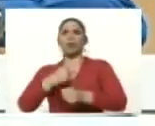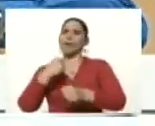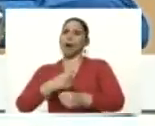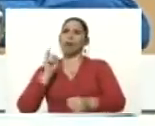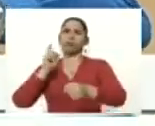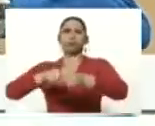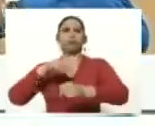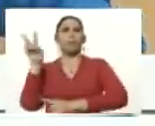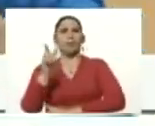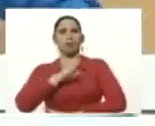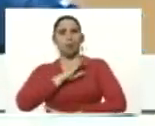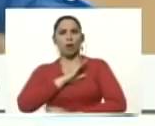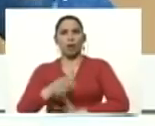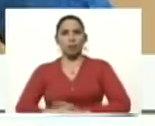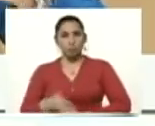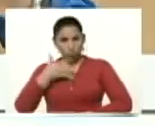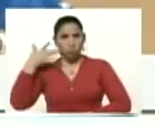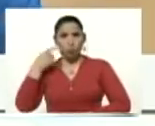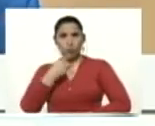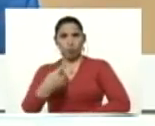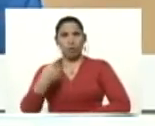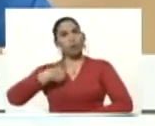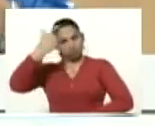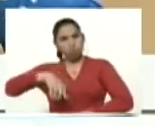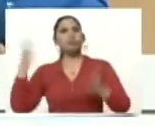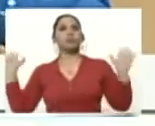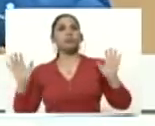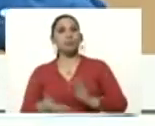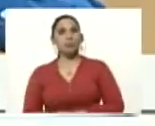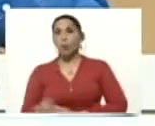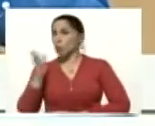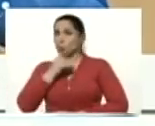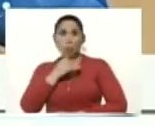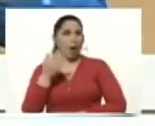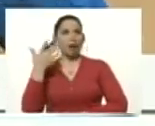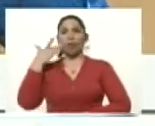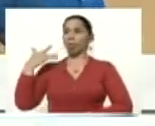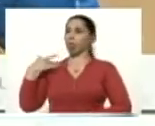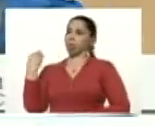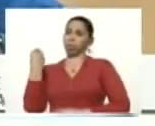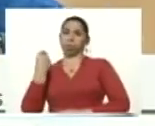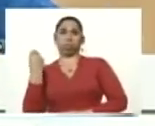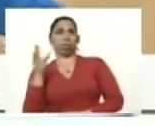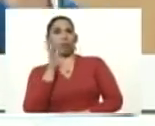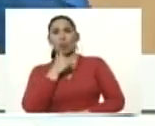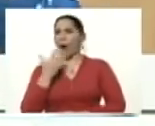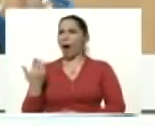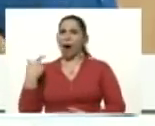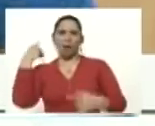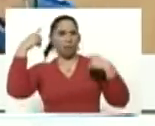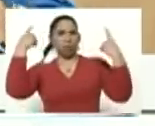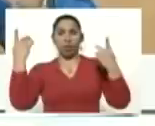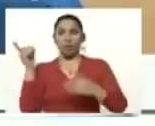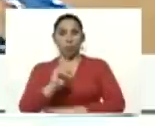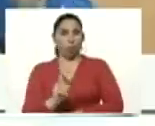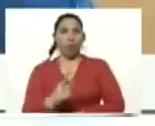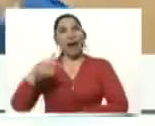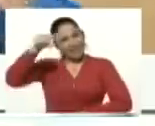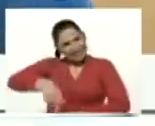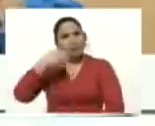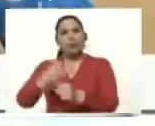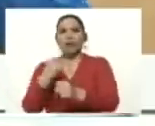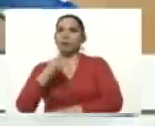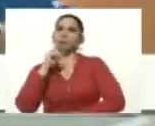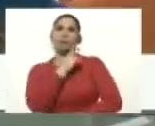un obrero venezolano, con orgullo lo digo, aquí estoy pues, aquí no hay un magnate, no, aquí no hay un pelucón, aquí hay un obrero y se